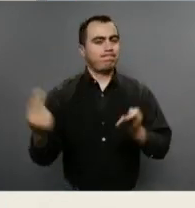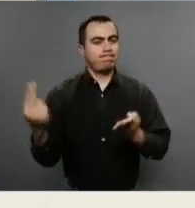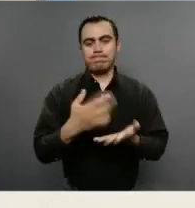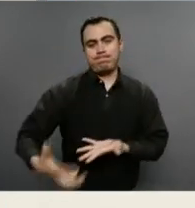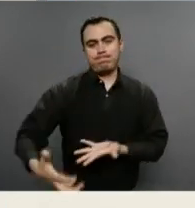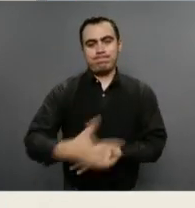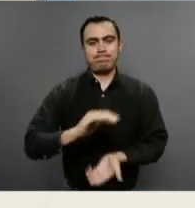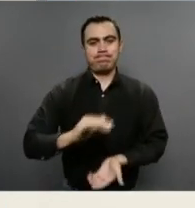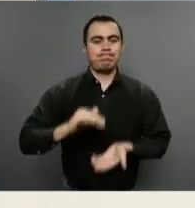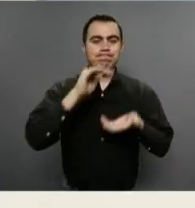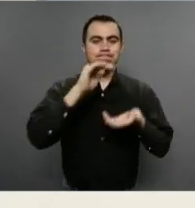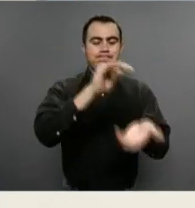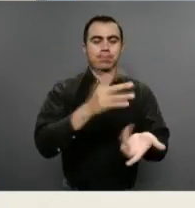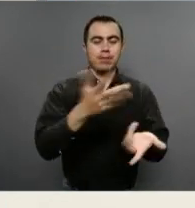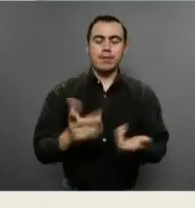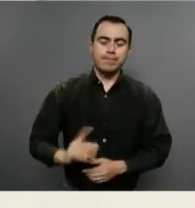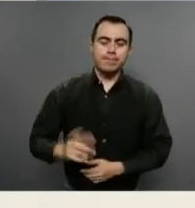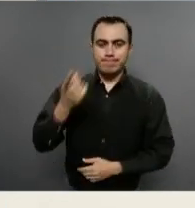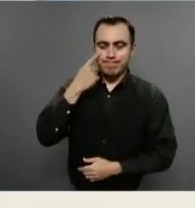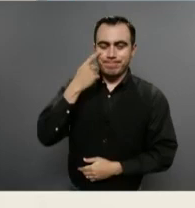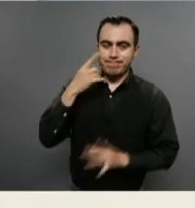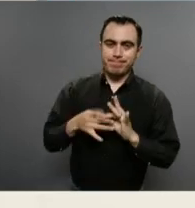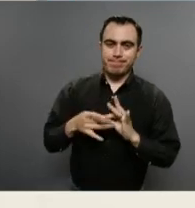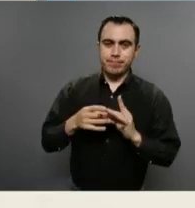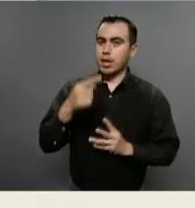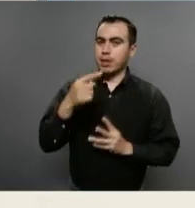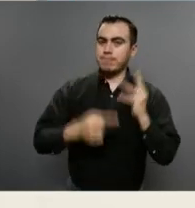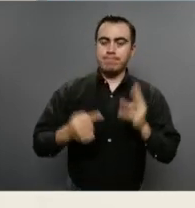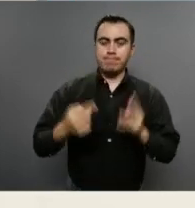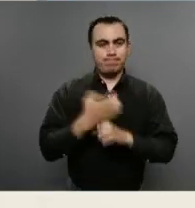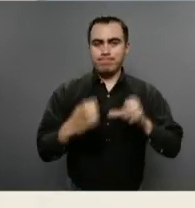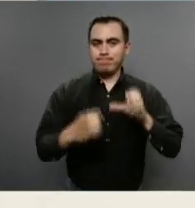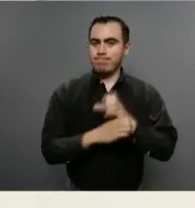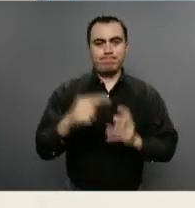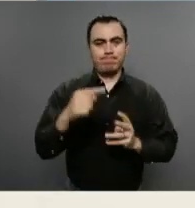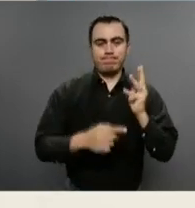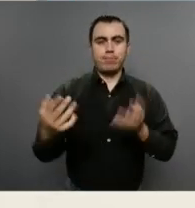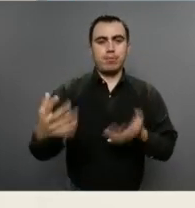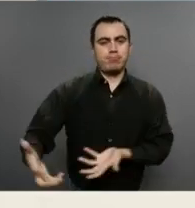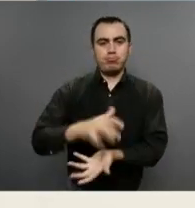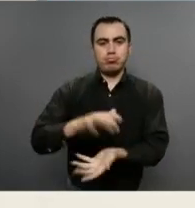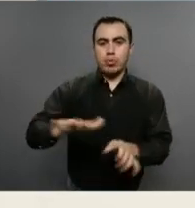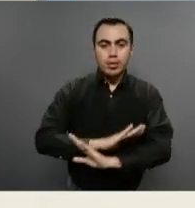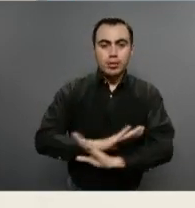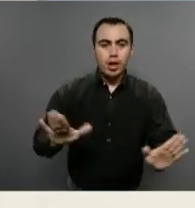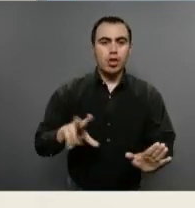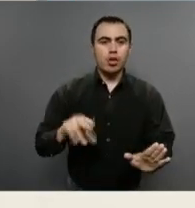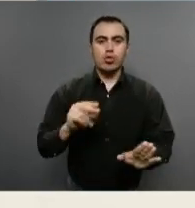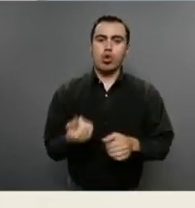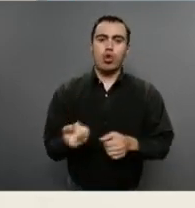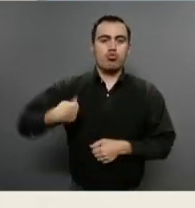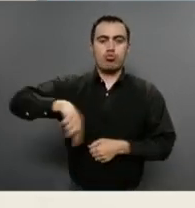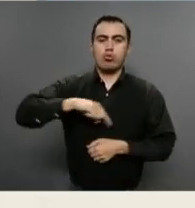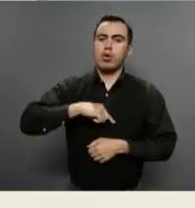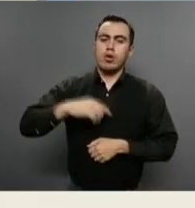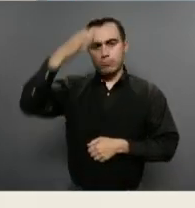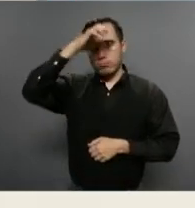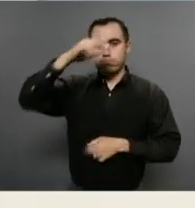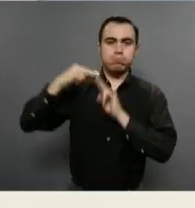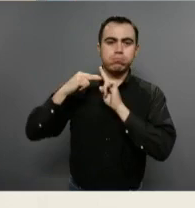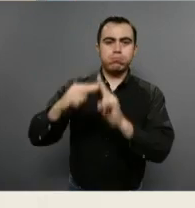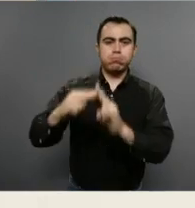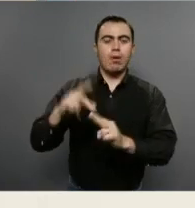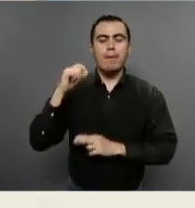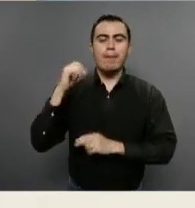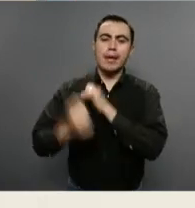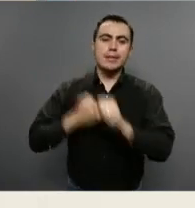que la campaña no solo tiene que ver con insumos. El Caracol tiene una experiencia de 26 años de trabajo con población callejera y